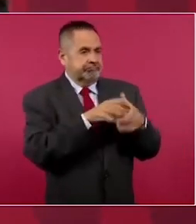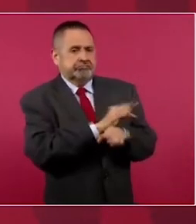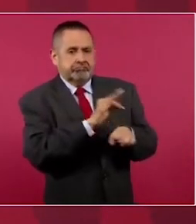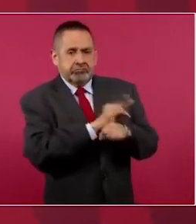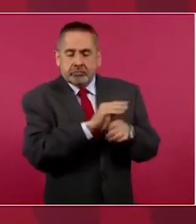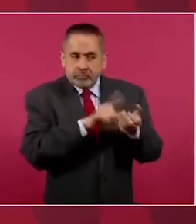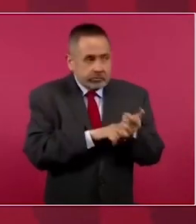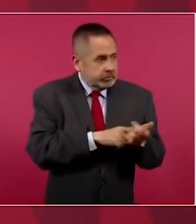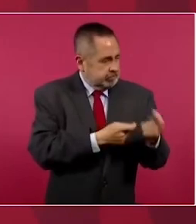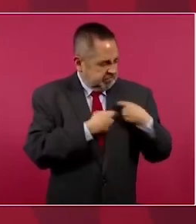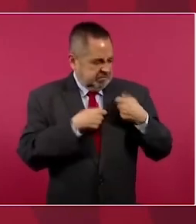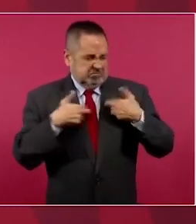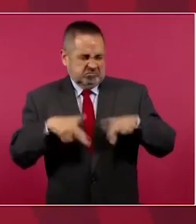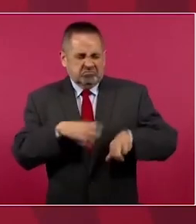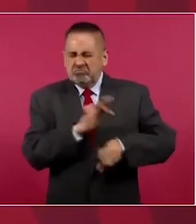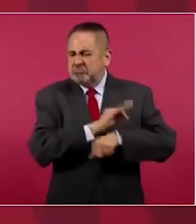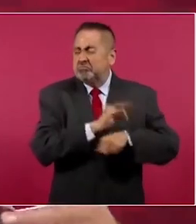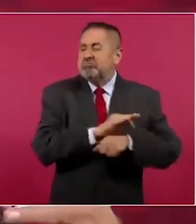representan